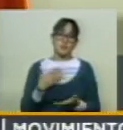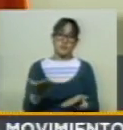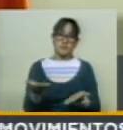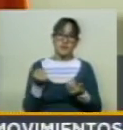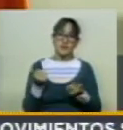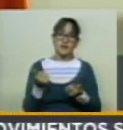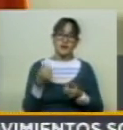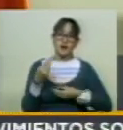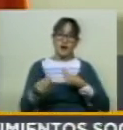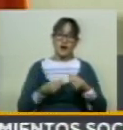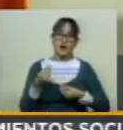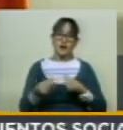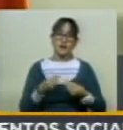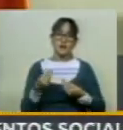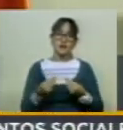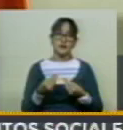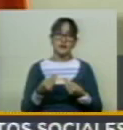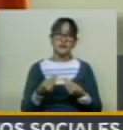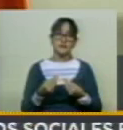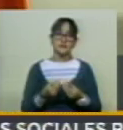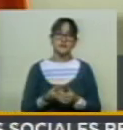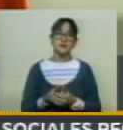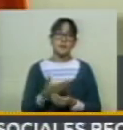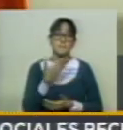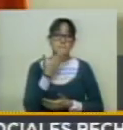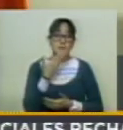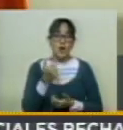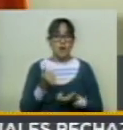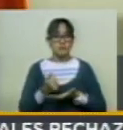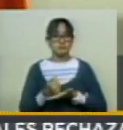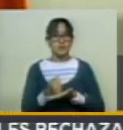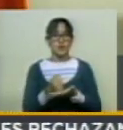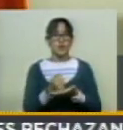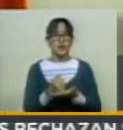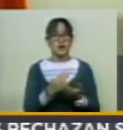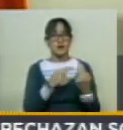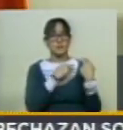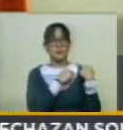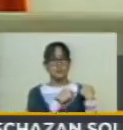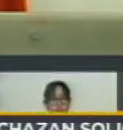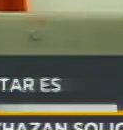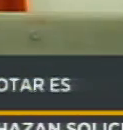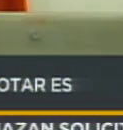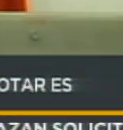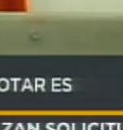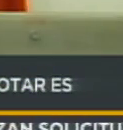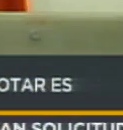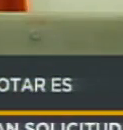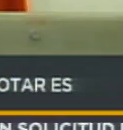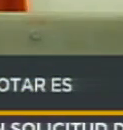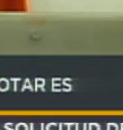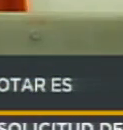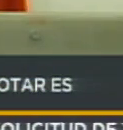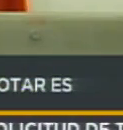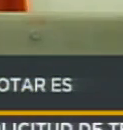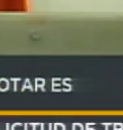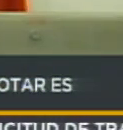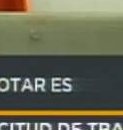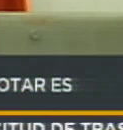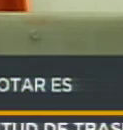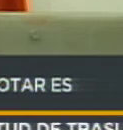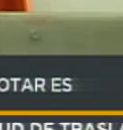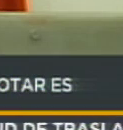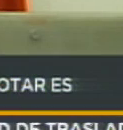que lo haga, y que porque esa es la mejor contribución responsable que pueden hacer los medios de comunicación